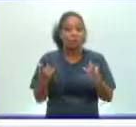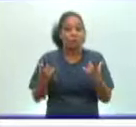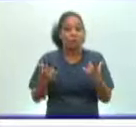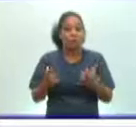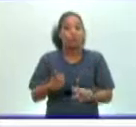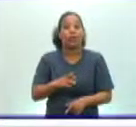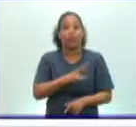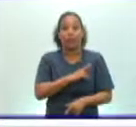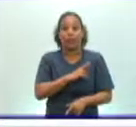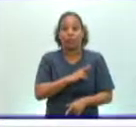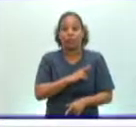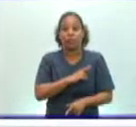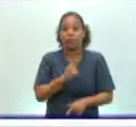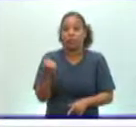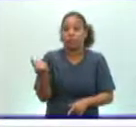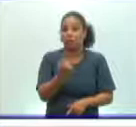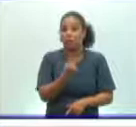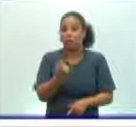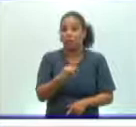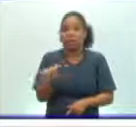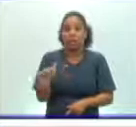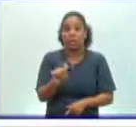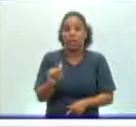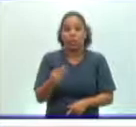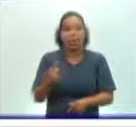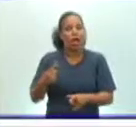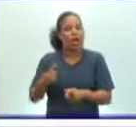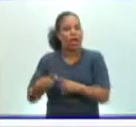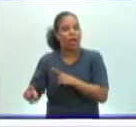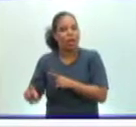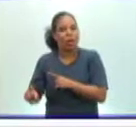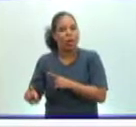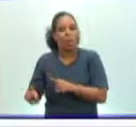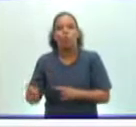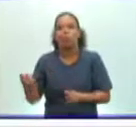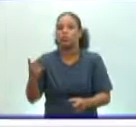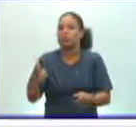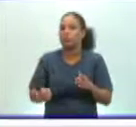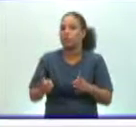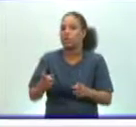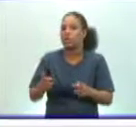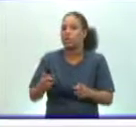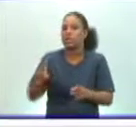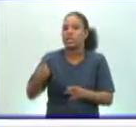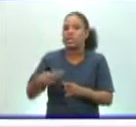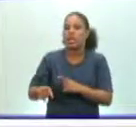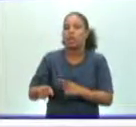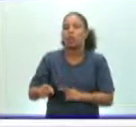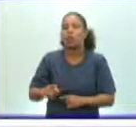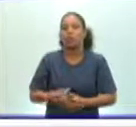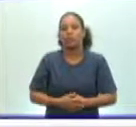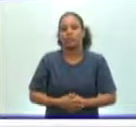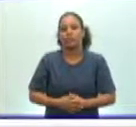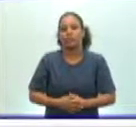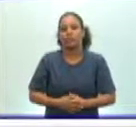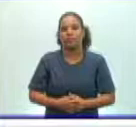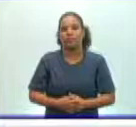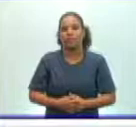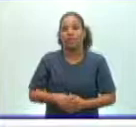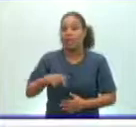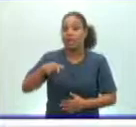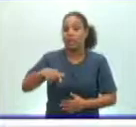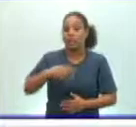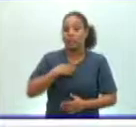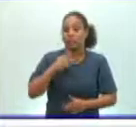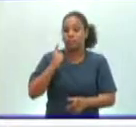una de ellas es igual a la razón entre 2 segmentos correspondientes en la otra. Esto te